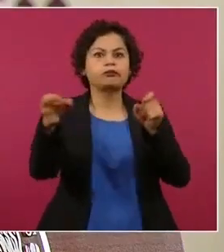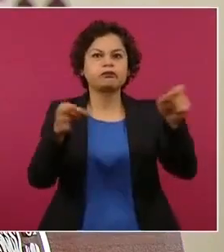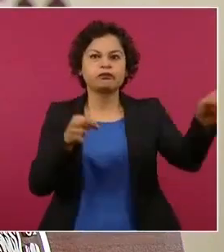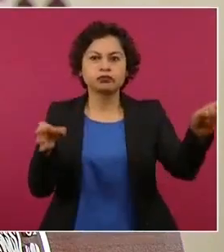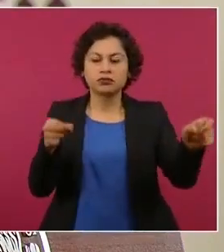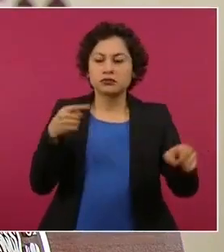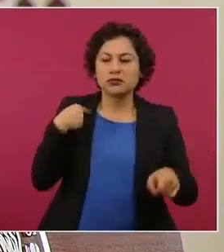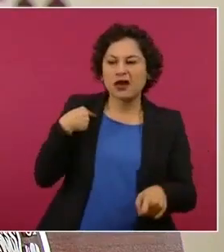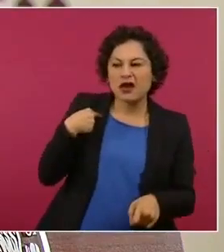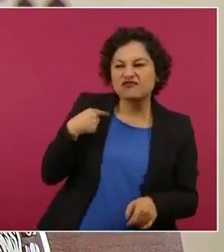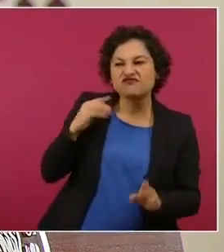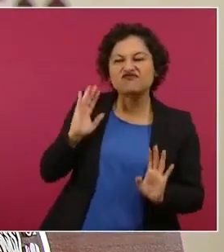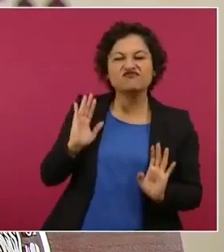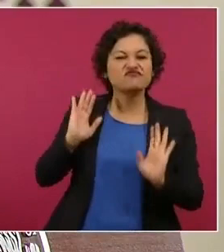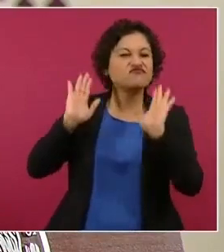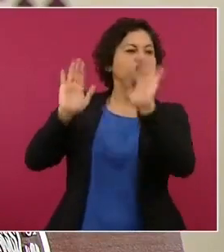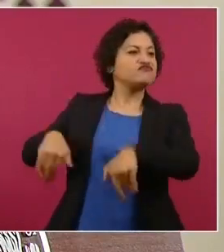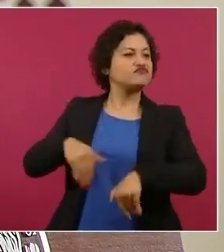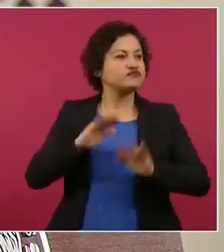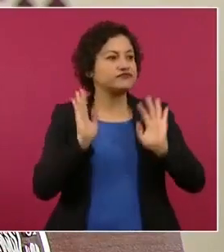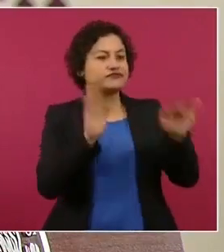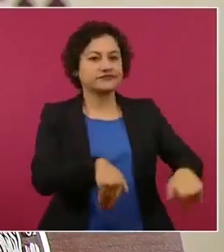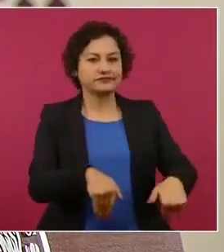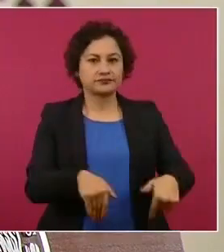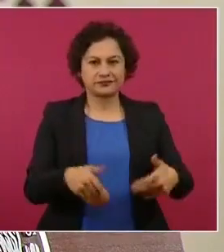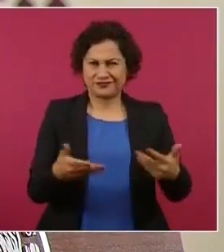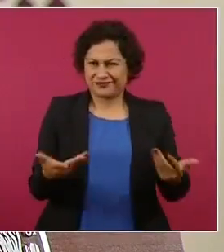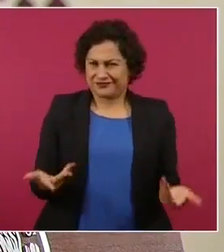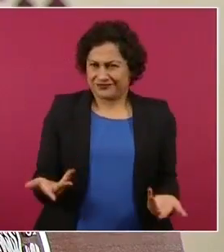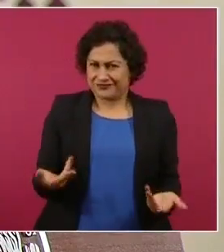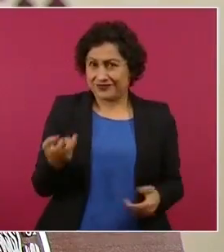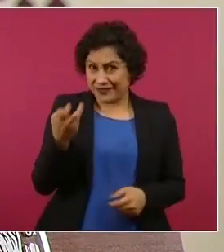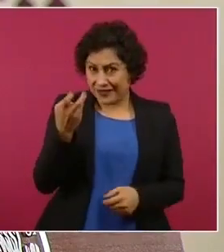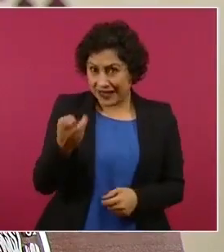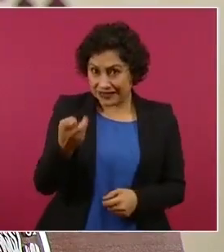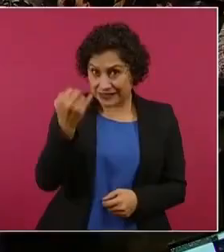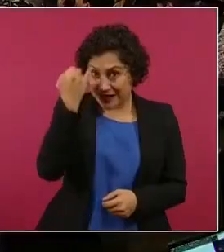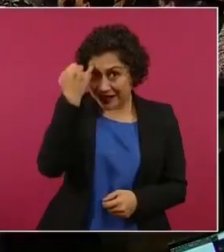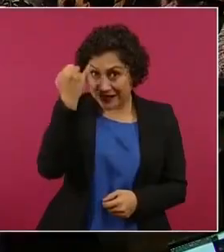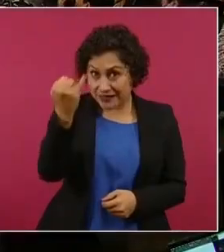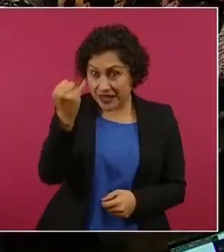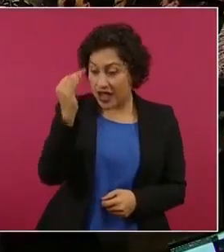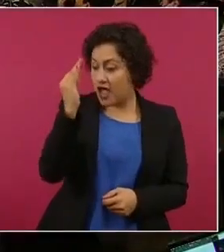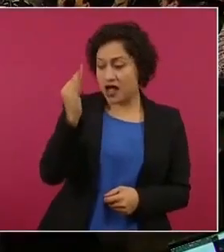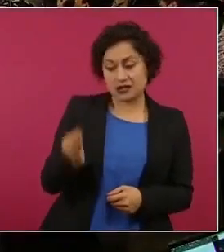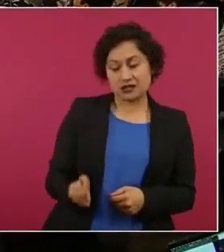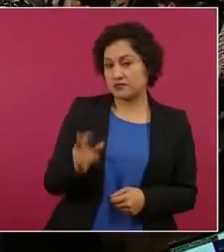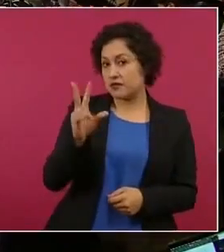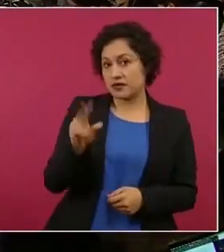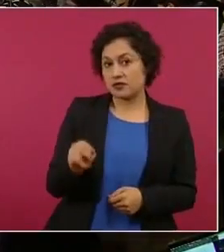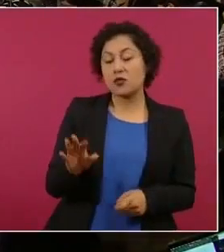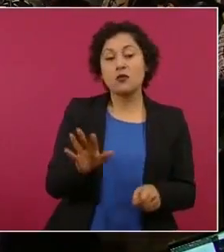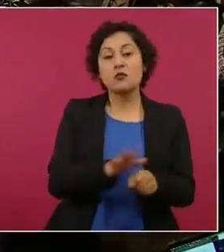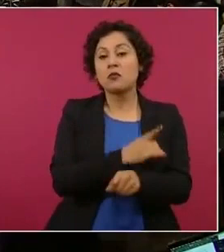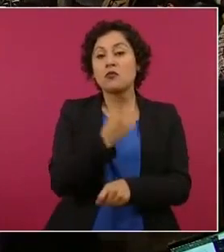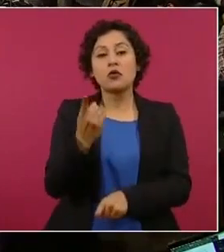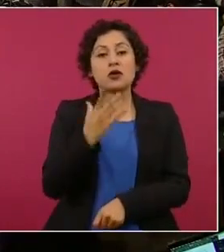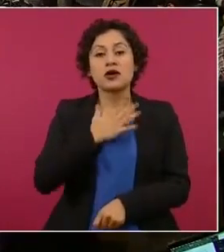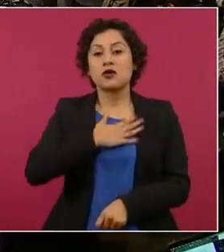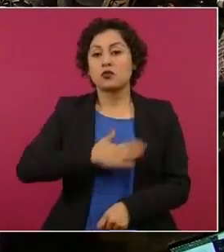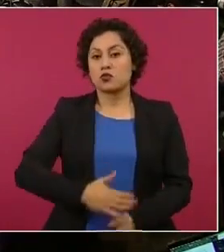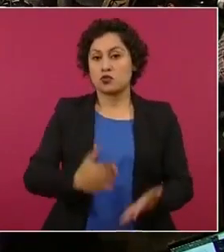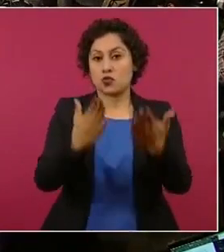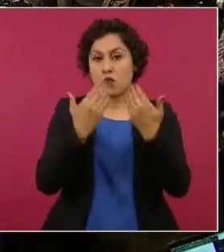rentable esto es una inaceptable e injusticia para el país